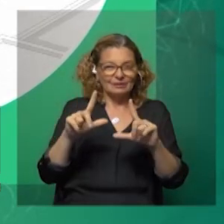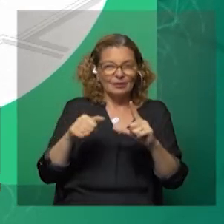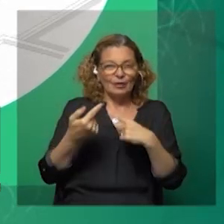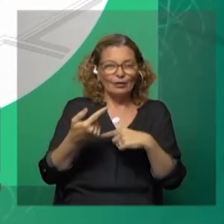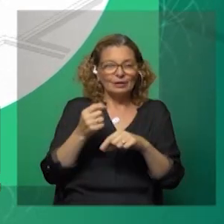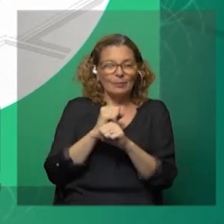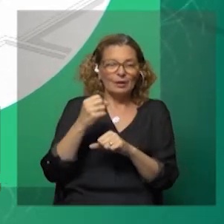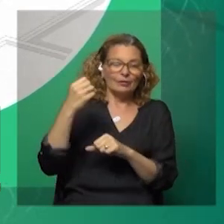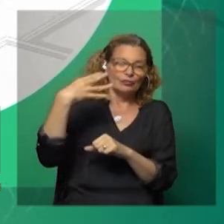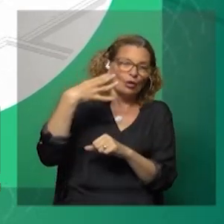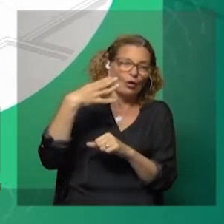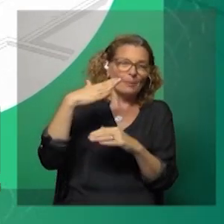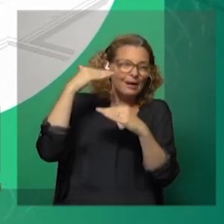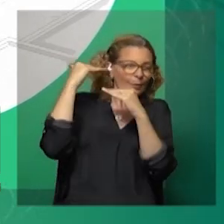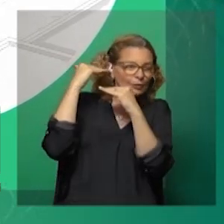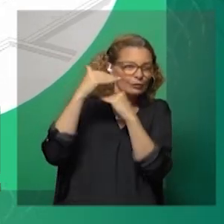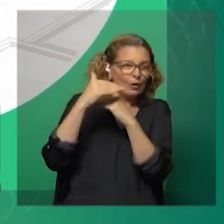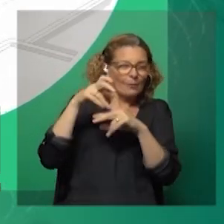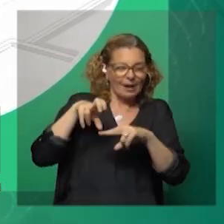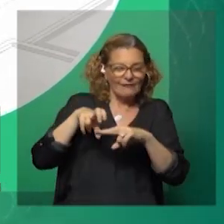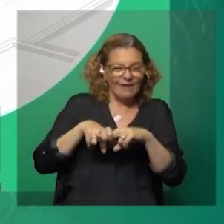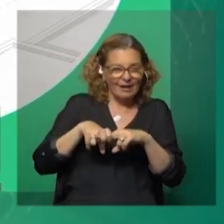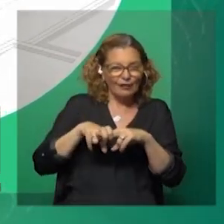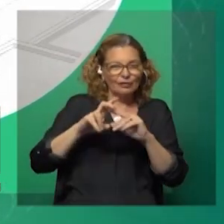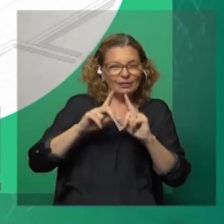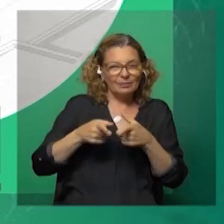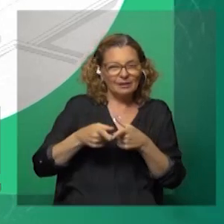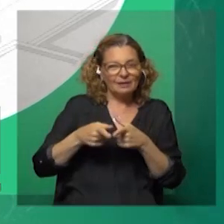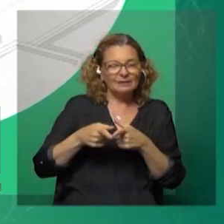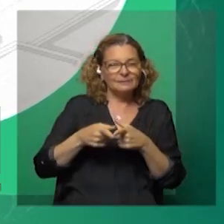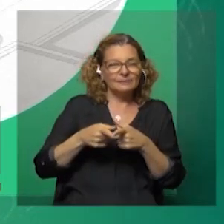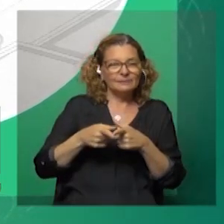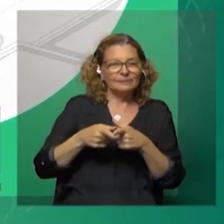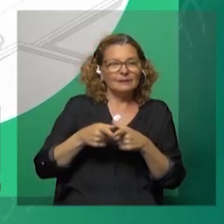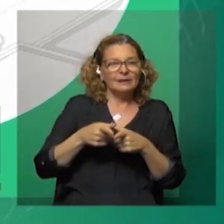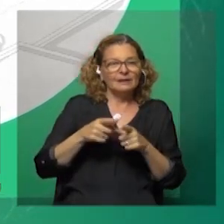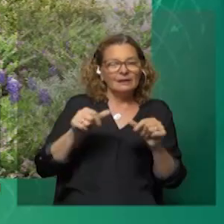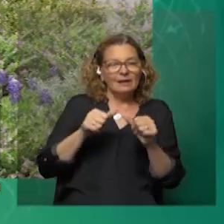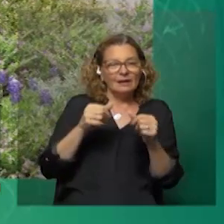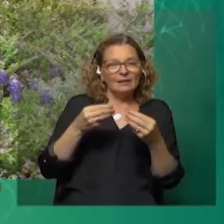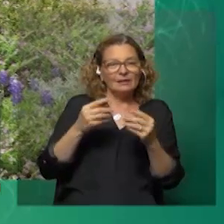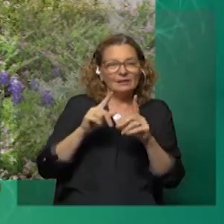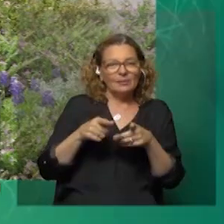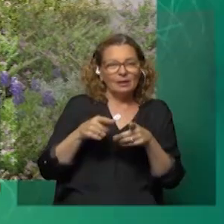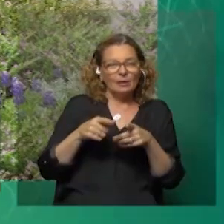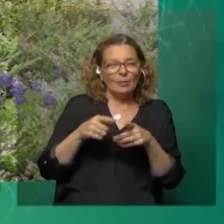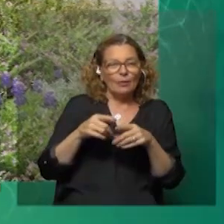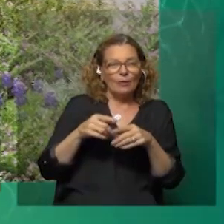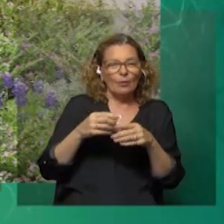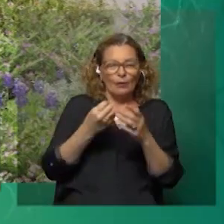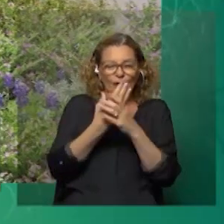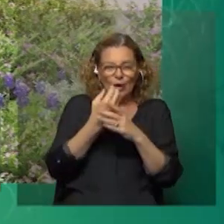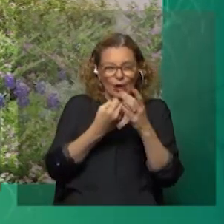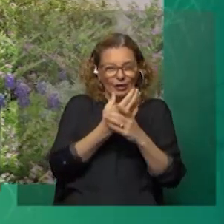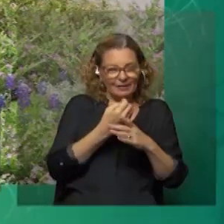permiten dar sombra un sistema de bancos y que al mismo tiempo funcionan como como soporte de plantas